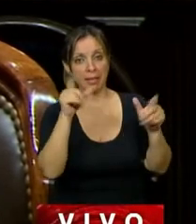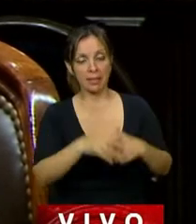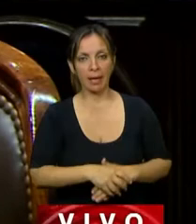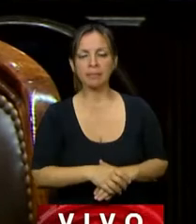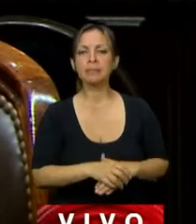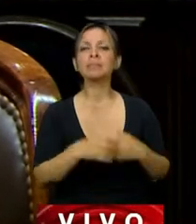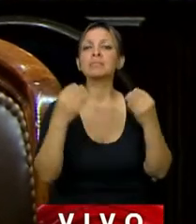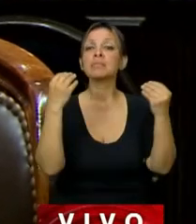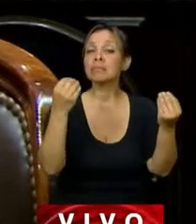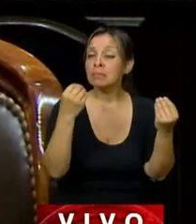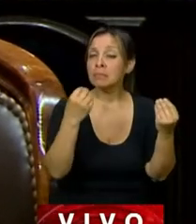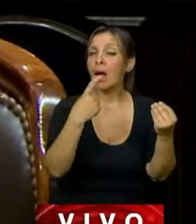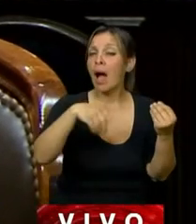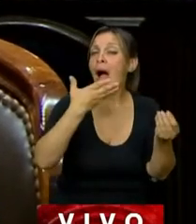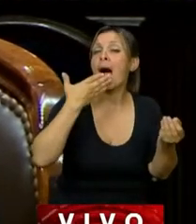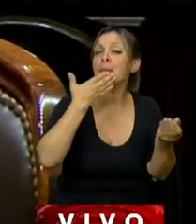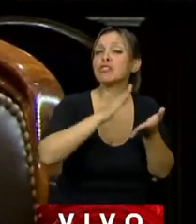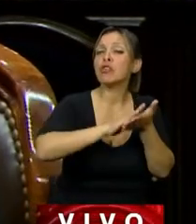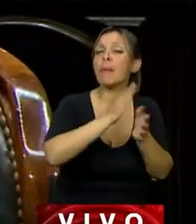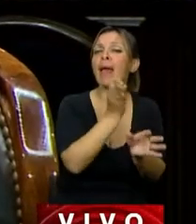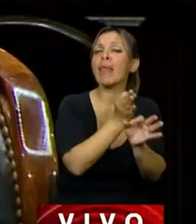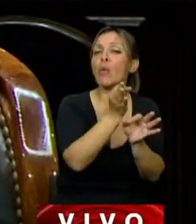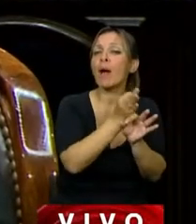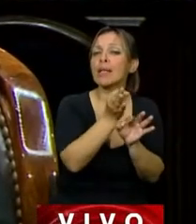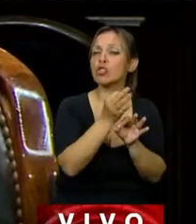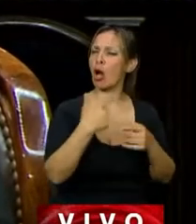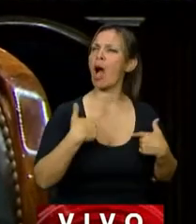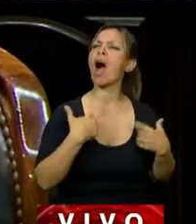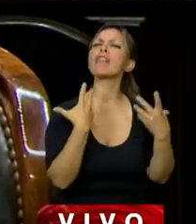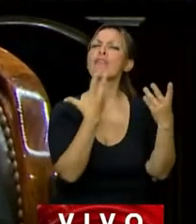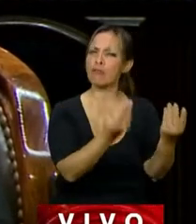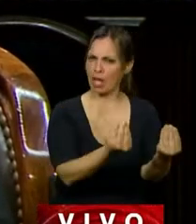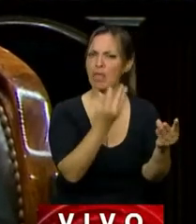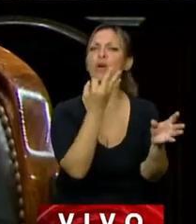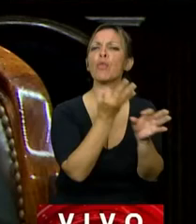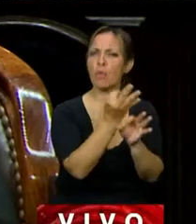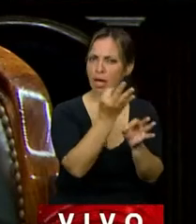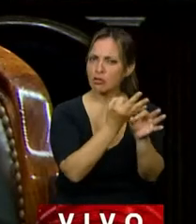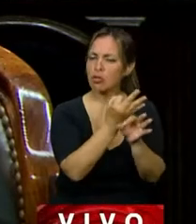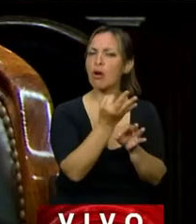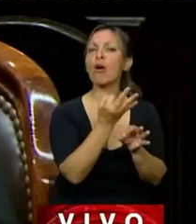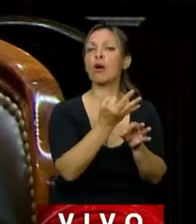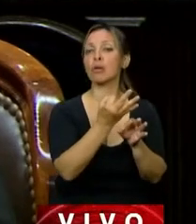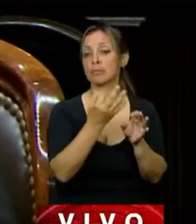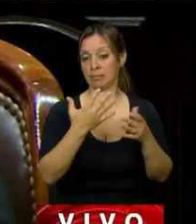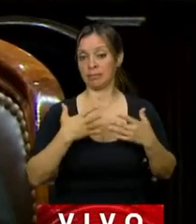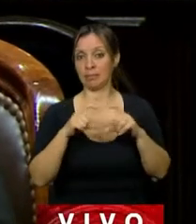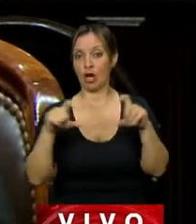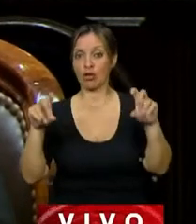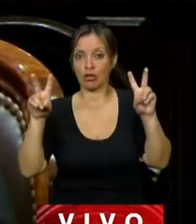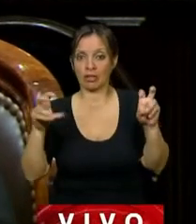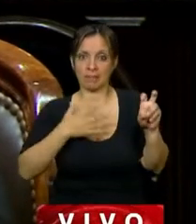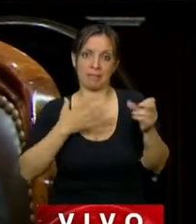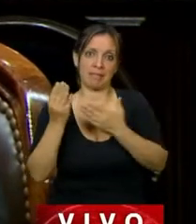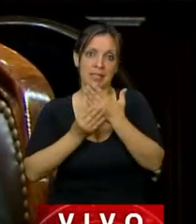Porque cuando se elige la educación como bandera, que es la consigna de nuestro